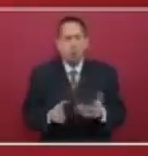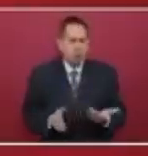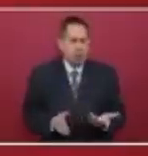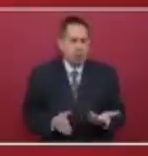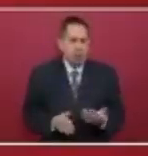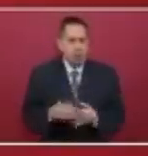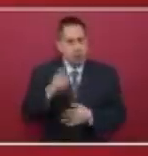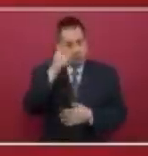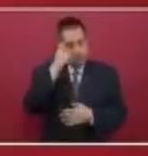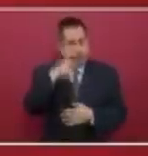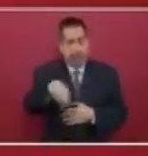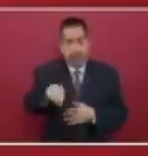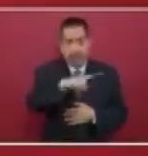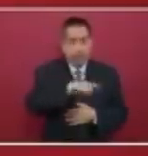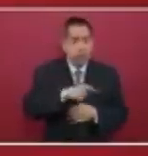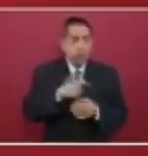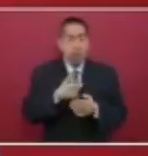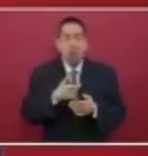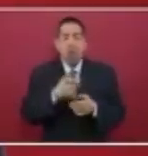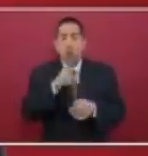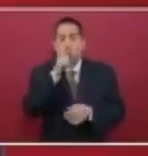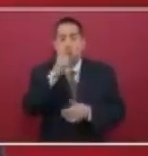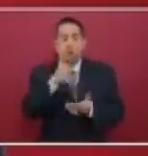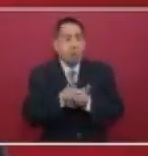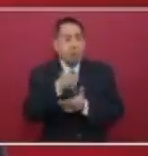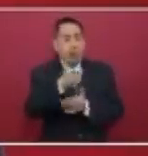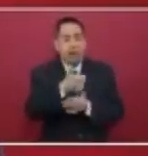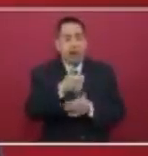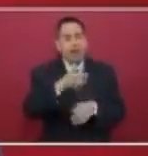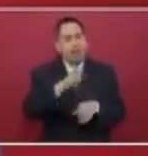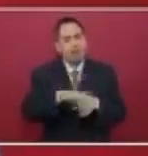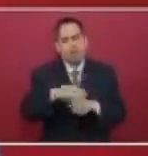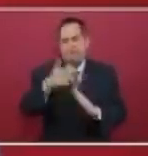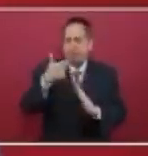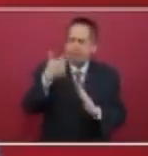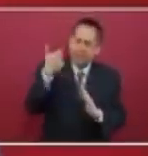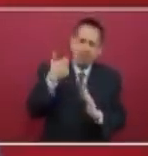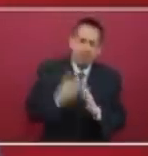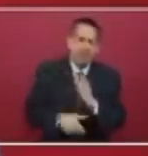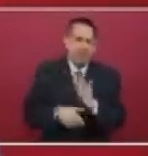la tarifa más baja que existe